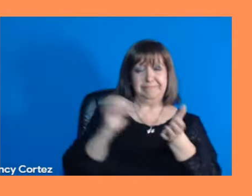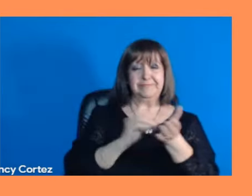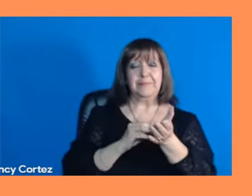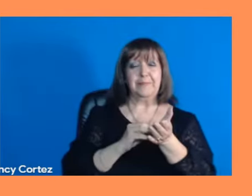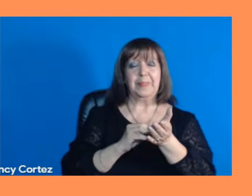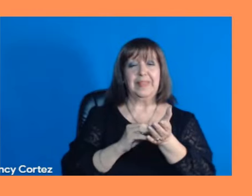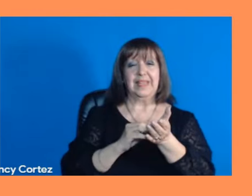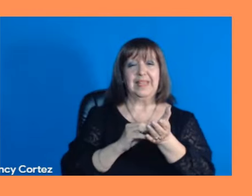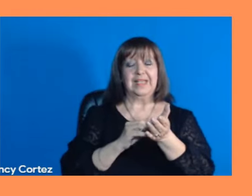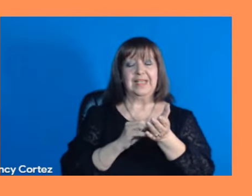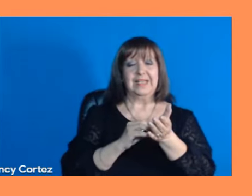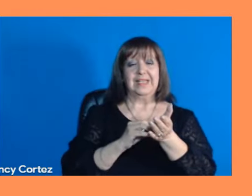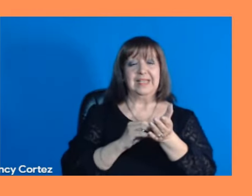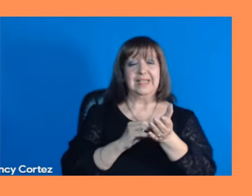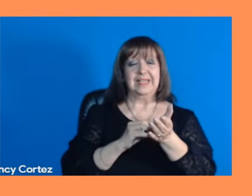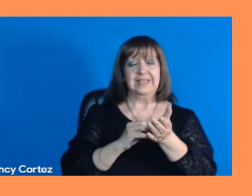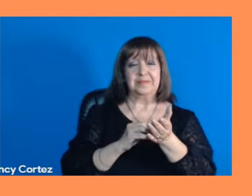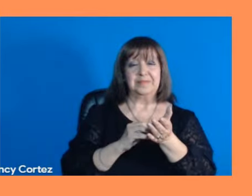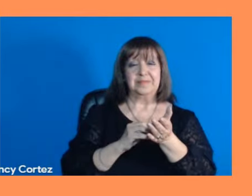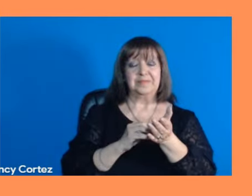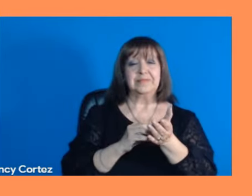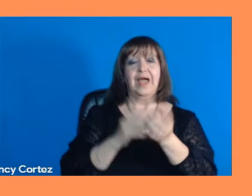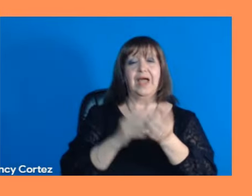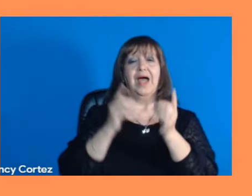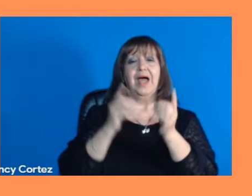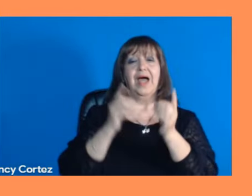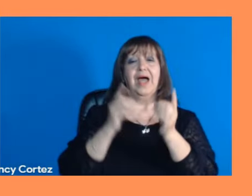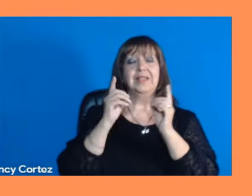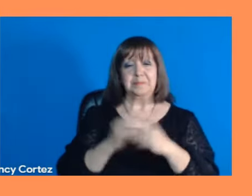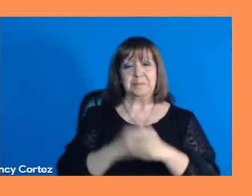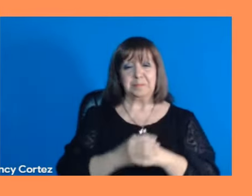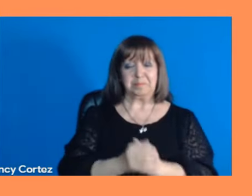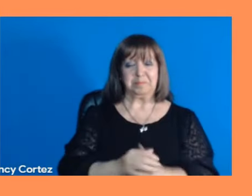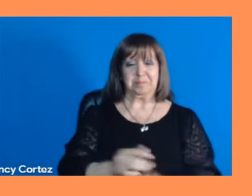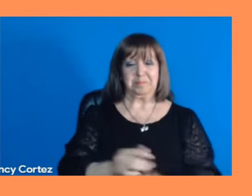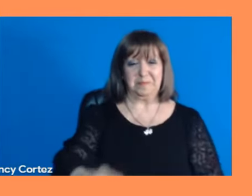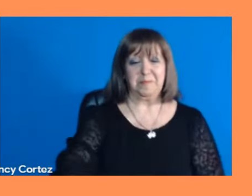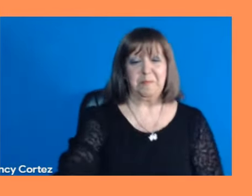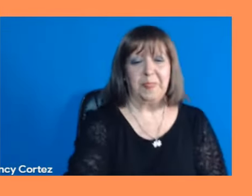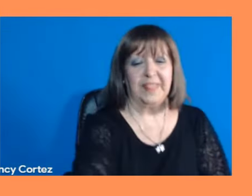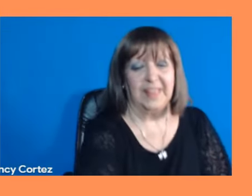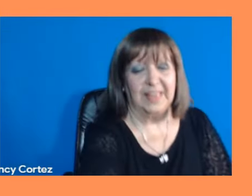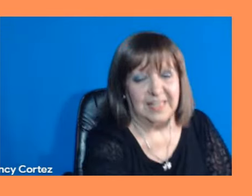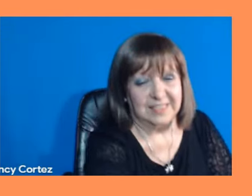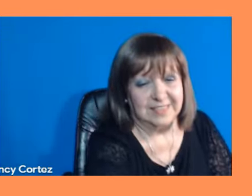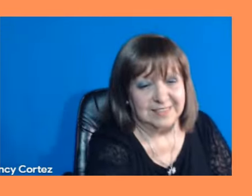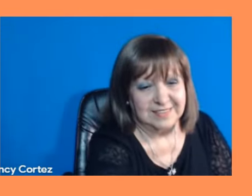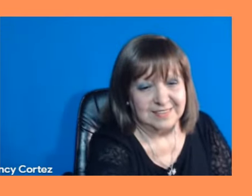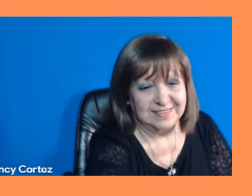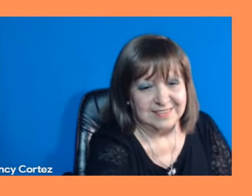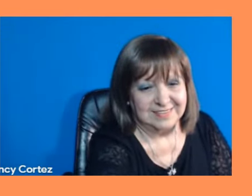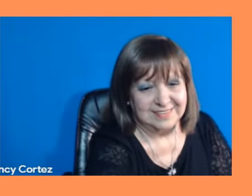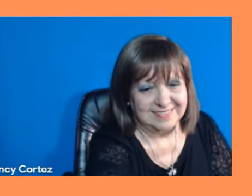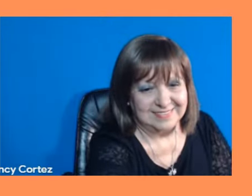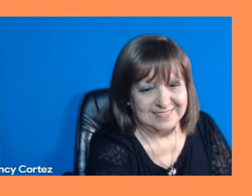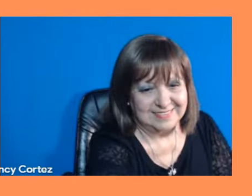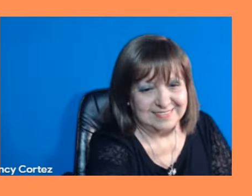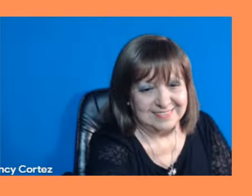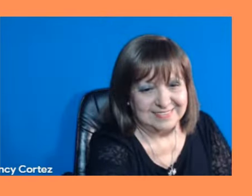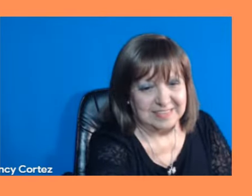por hacer vivir la ESI en todos lados. ¡Viva la